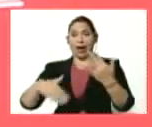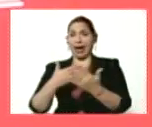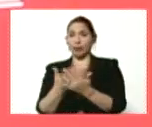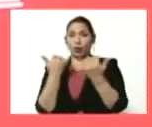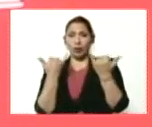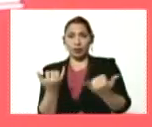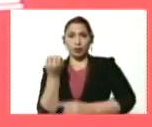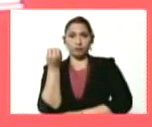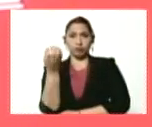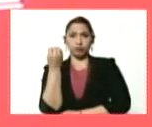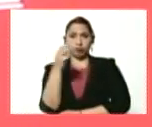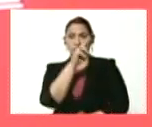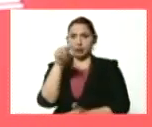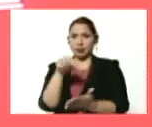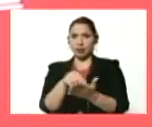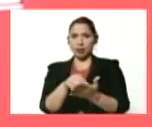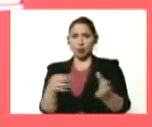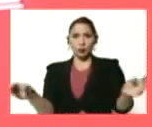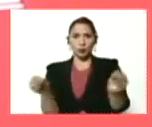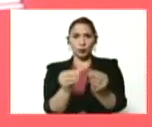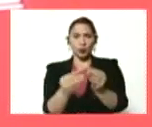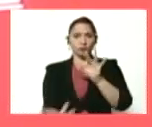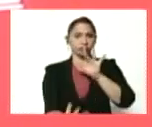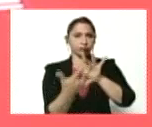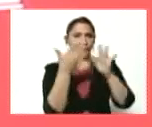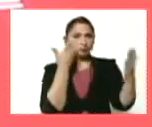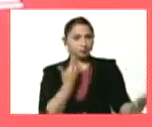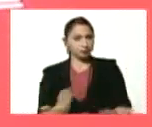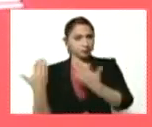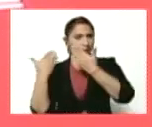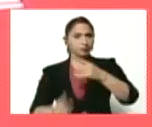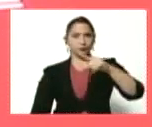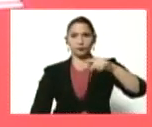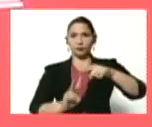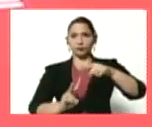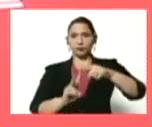Palacio Federal Legislativo y con esto retornamos el contacto a los estudios de la noticia. Adelante.